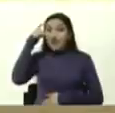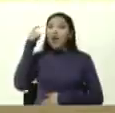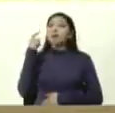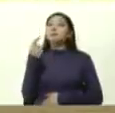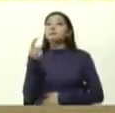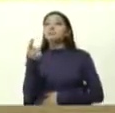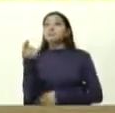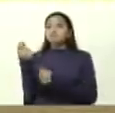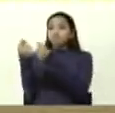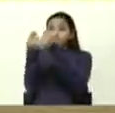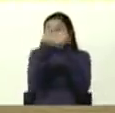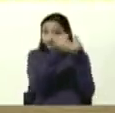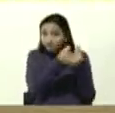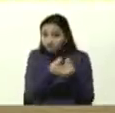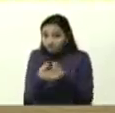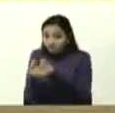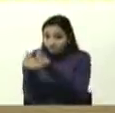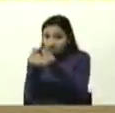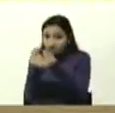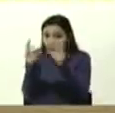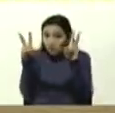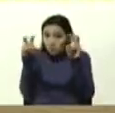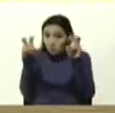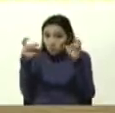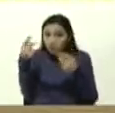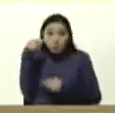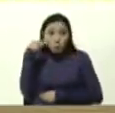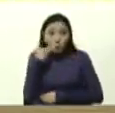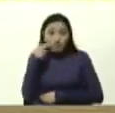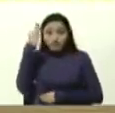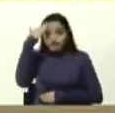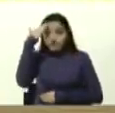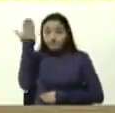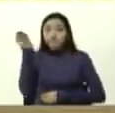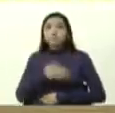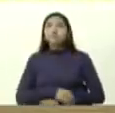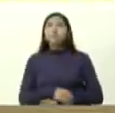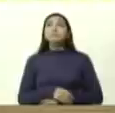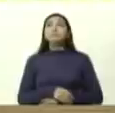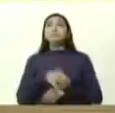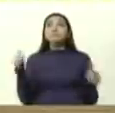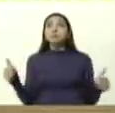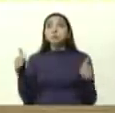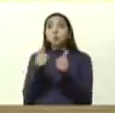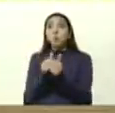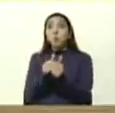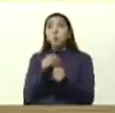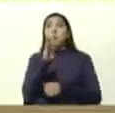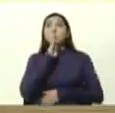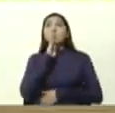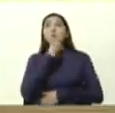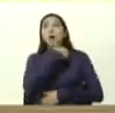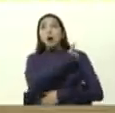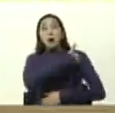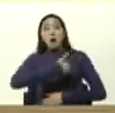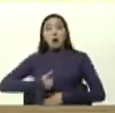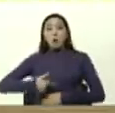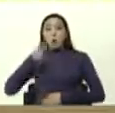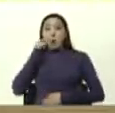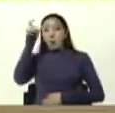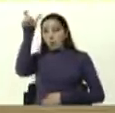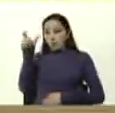monetaria de nuestra moneda, el Bolívar. Me acompaña el presidente del Banco Central de Venezuela,